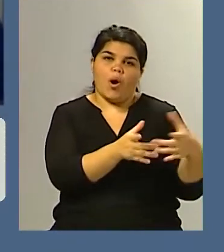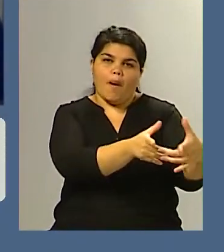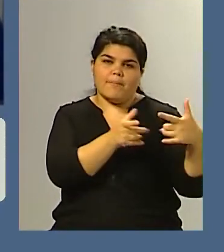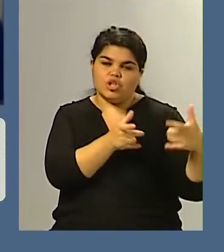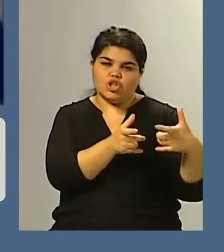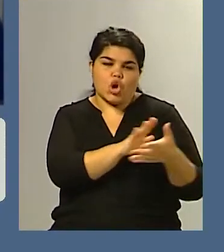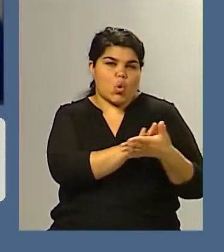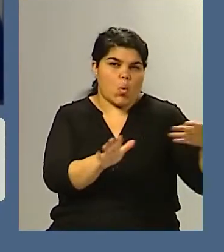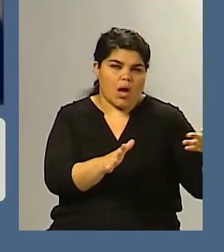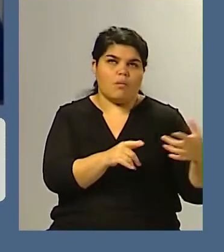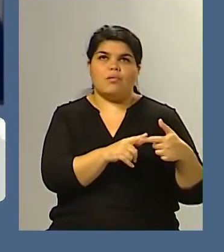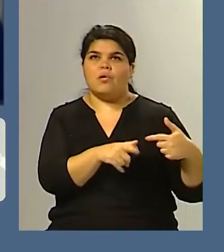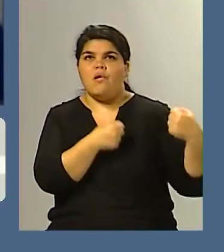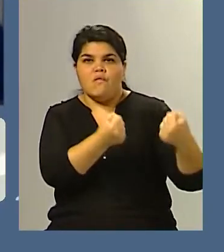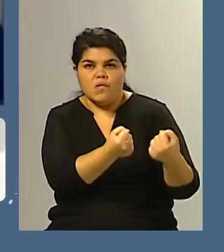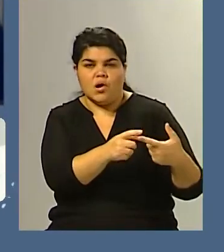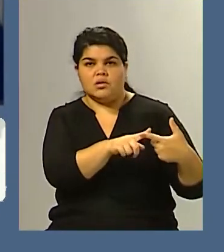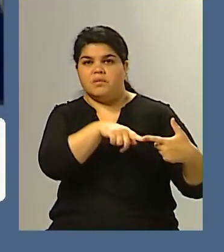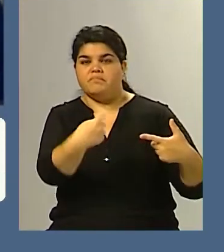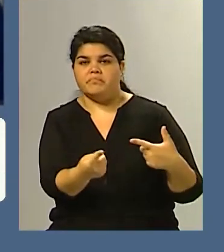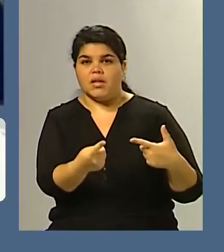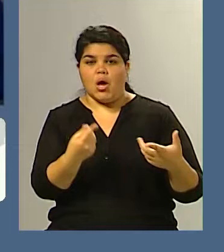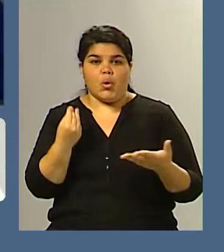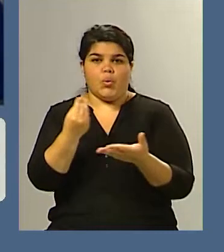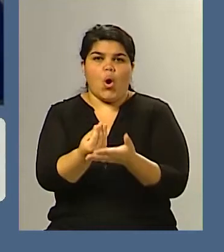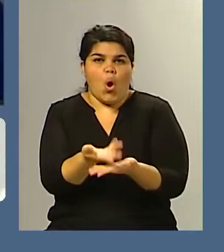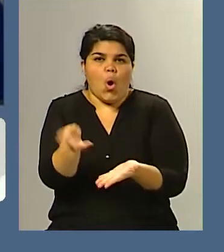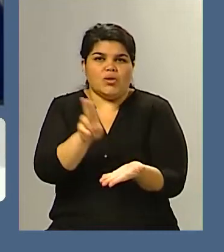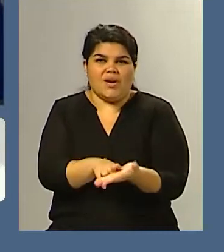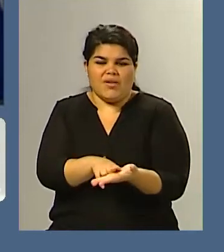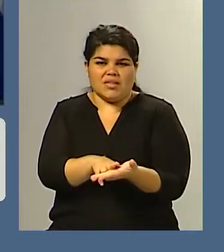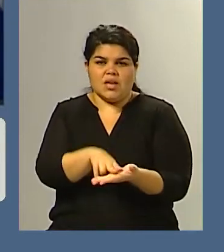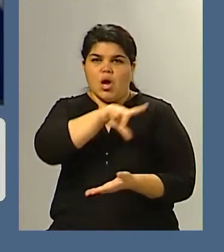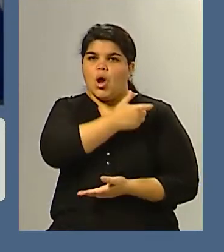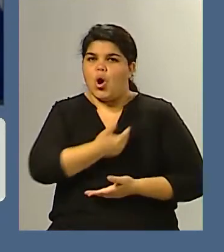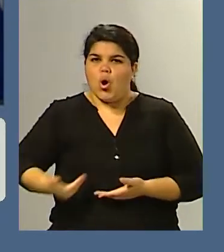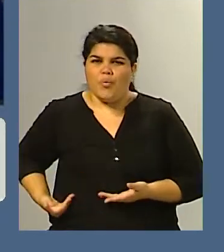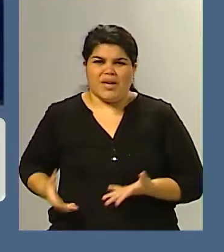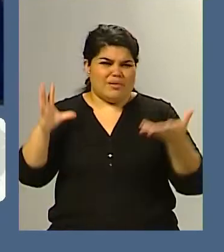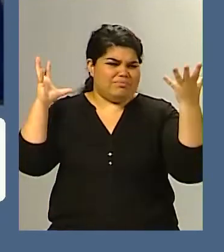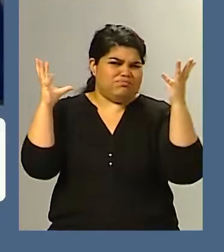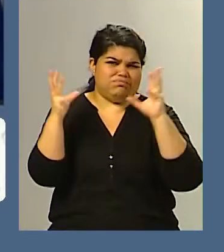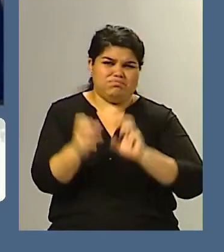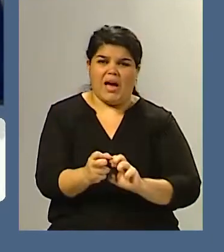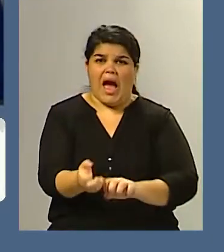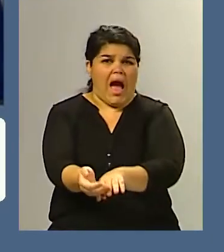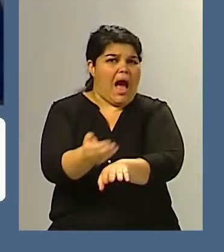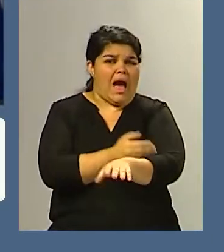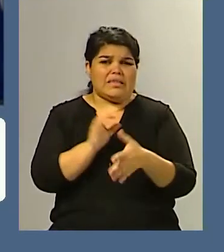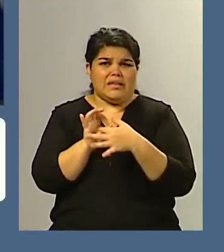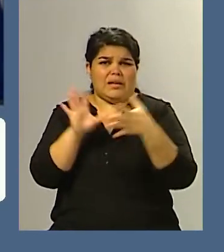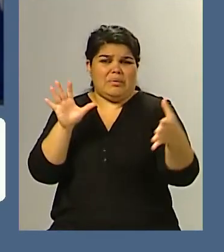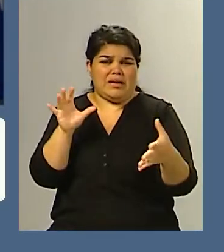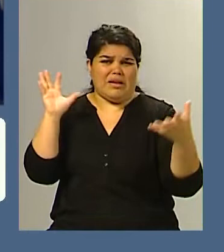por el hecho de que va a volver a asumir un Estado que está totalmente desmantelado por las políticas neoliberales